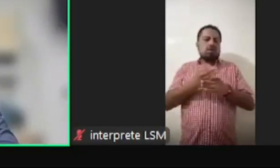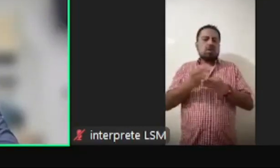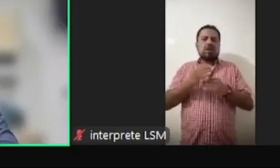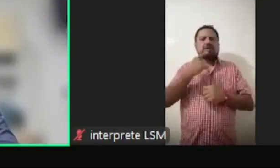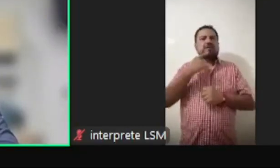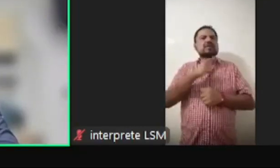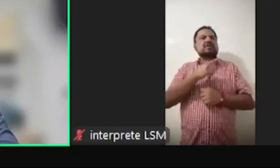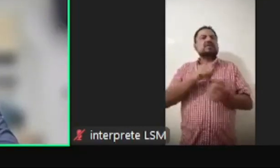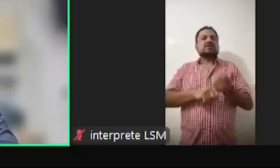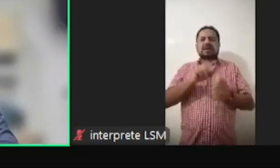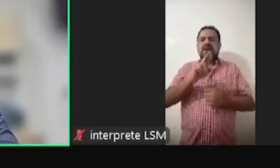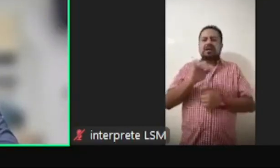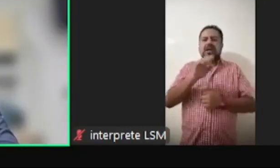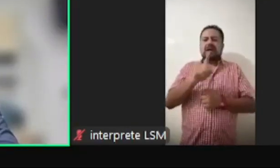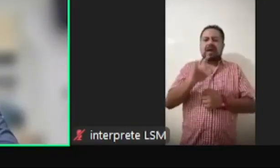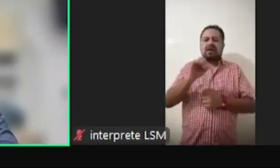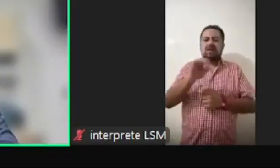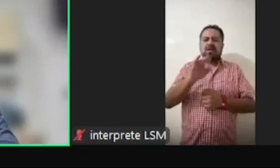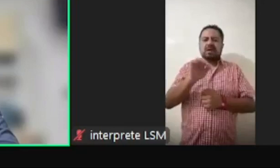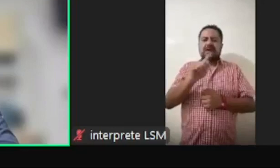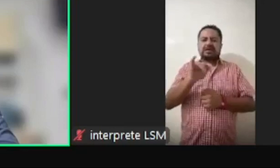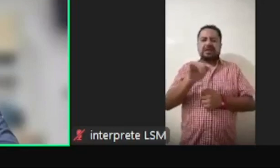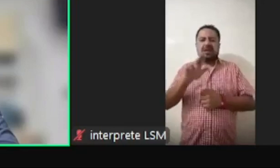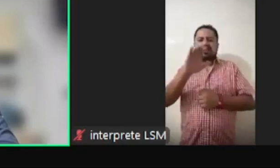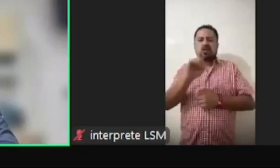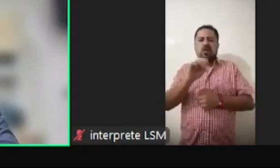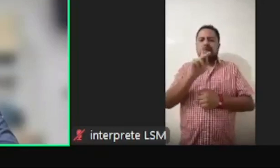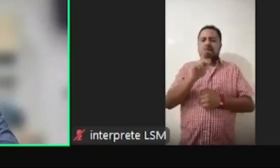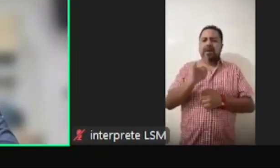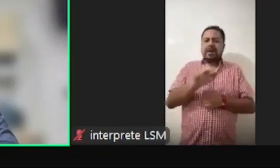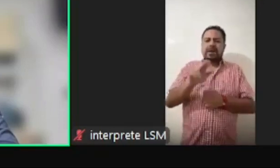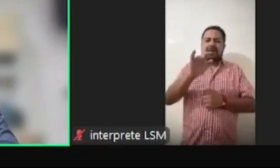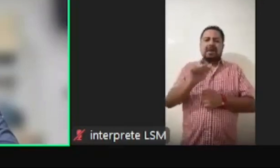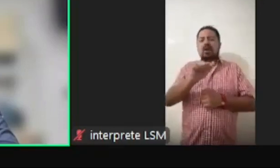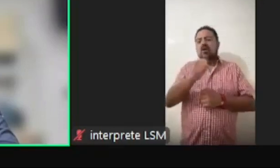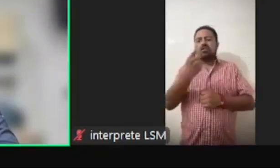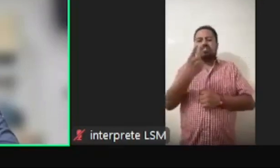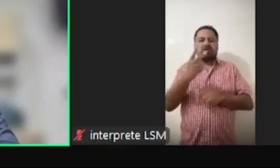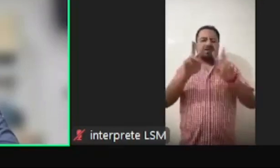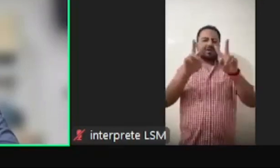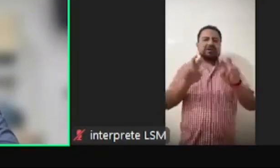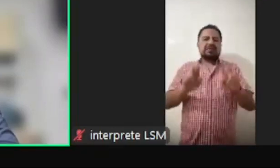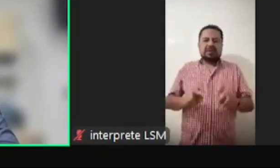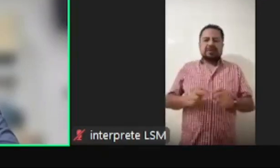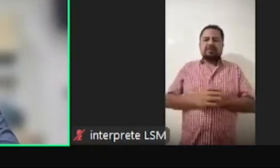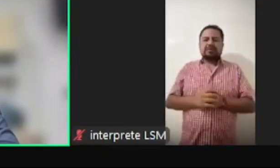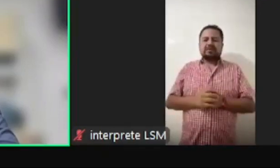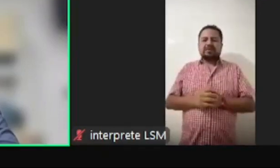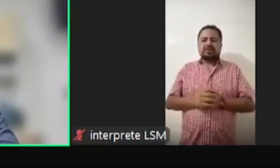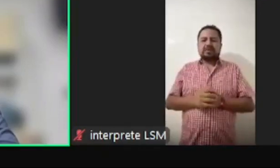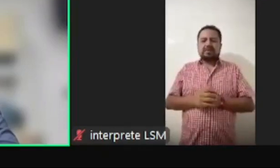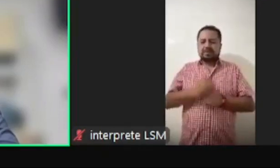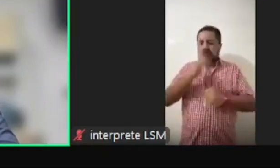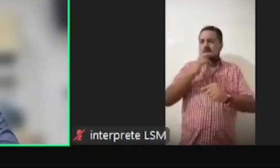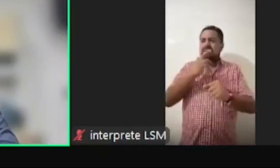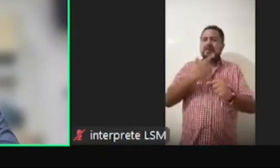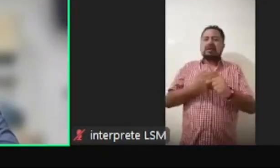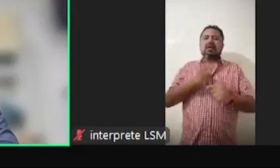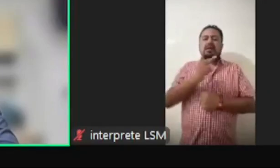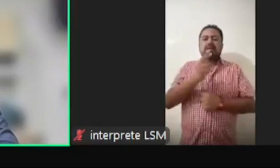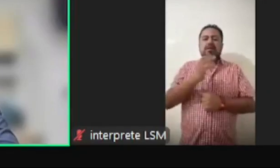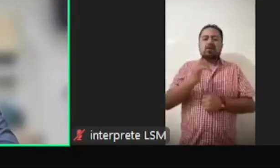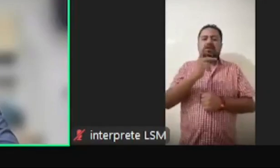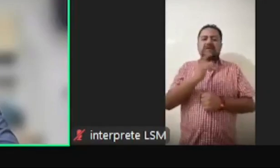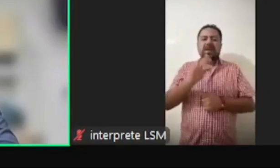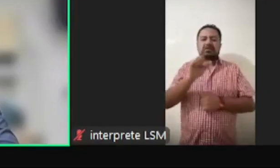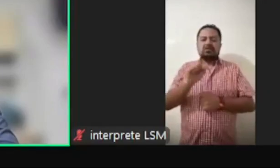Ricardo Castillo Peña. En los siguientes dos asuntos, la parte actual es Proceso González Calleja y